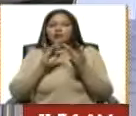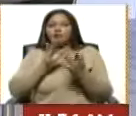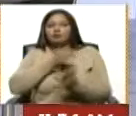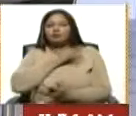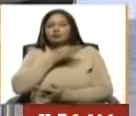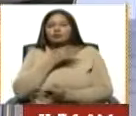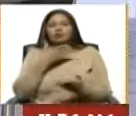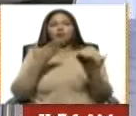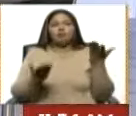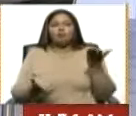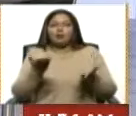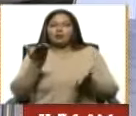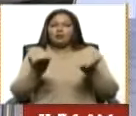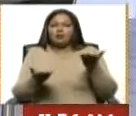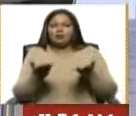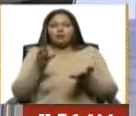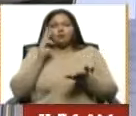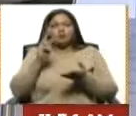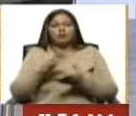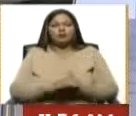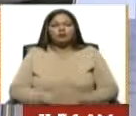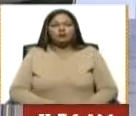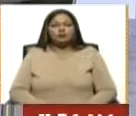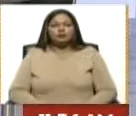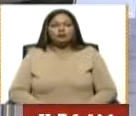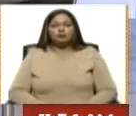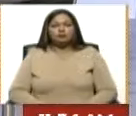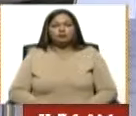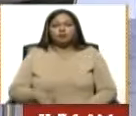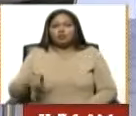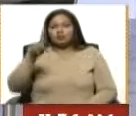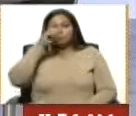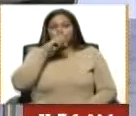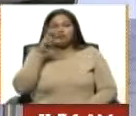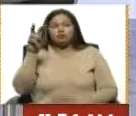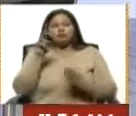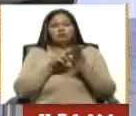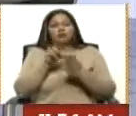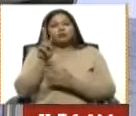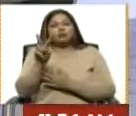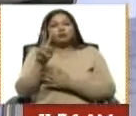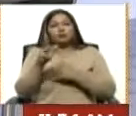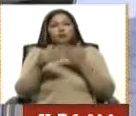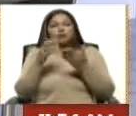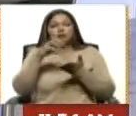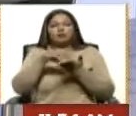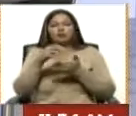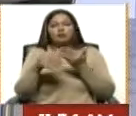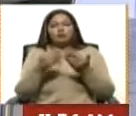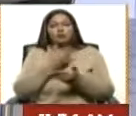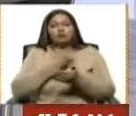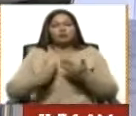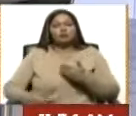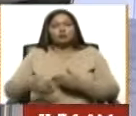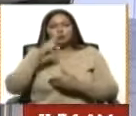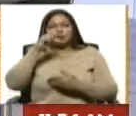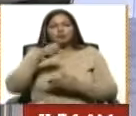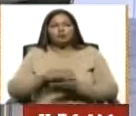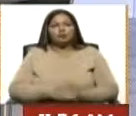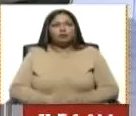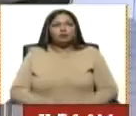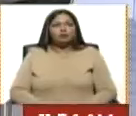Si uno comparativamente, si puedes comparar lo que ocurrió en aquel año 2002 cuando le dan el golpe de Estado al comandante Hugo Chávez, hay un